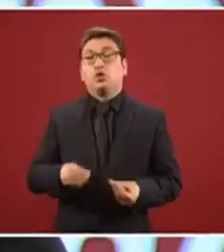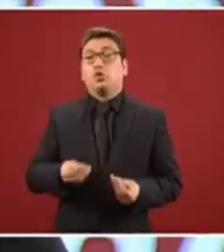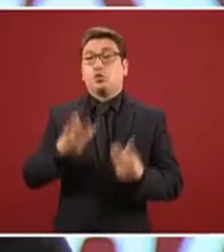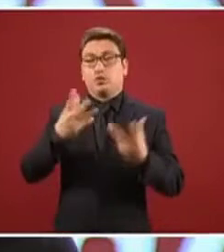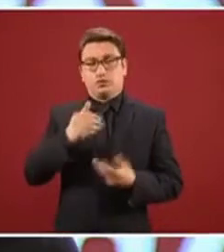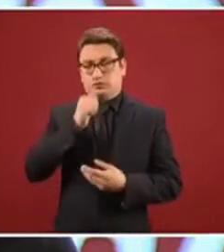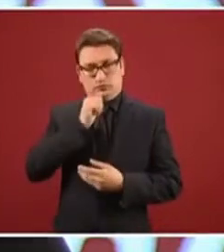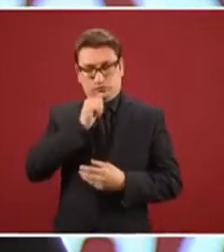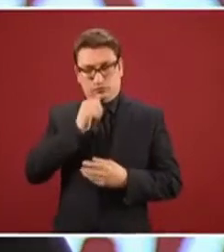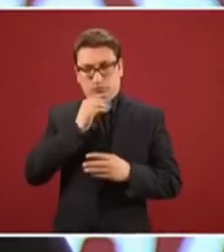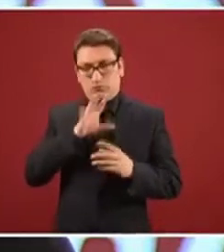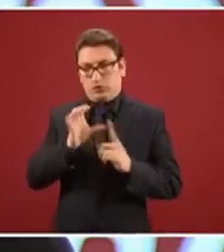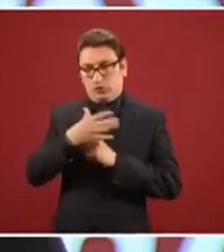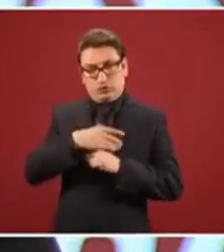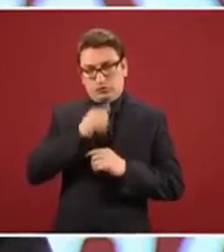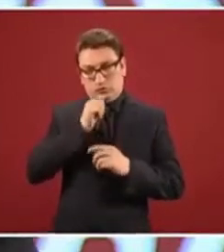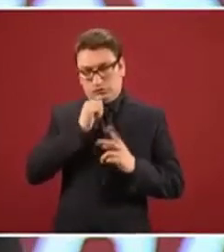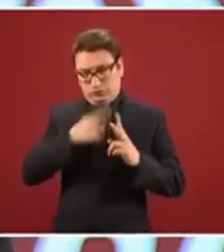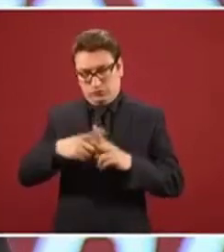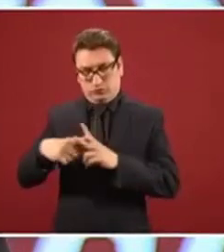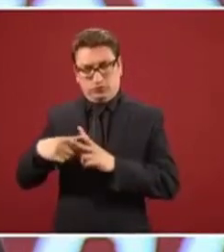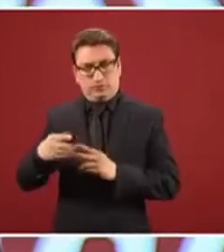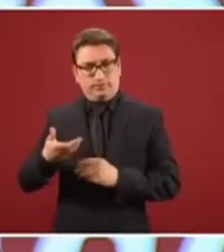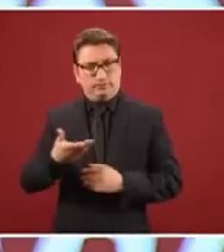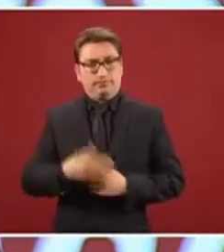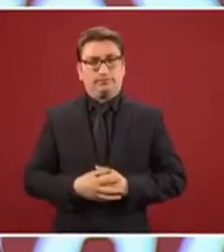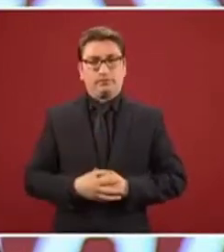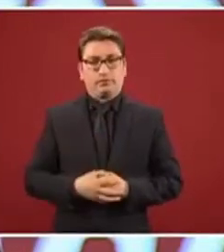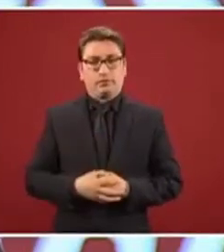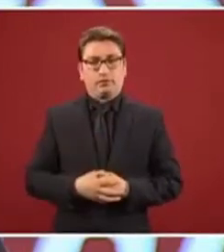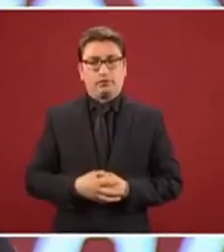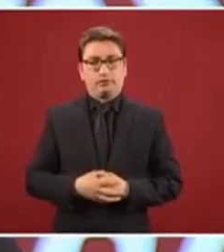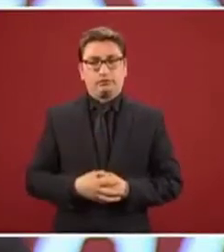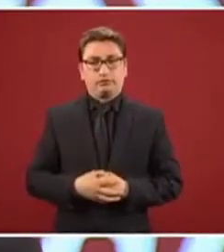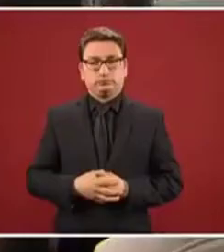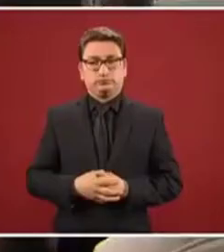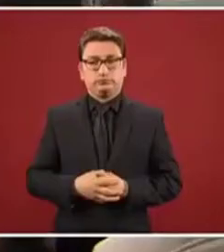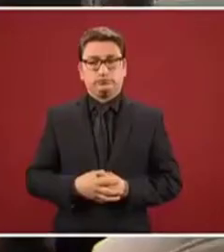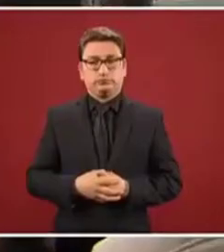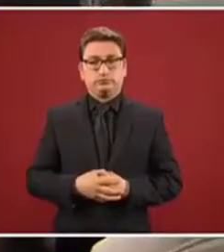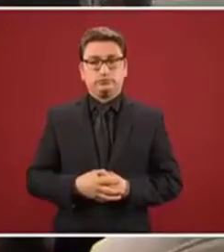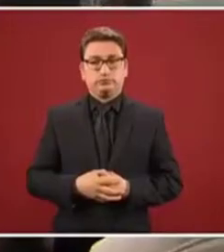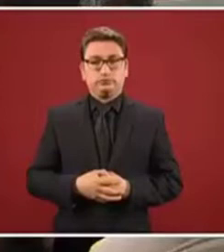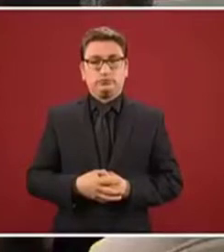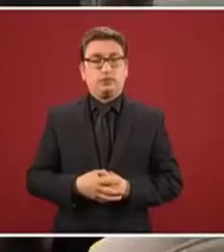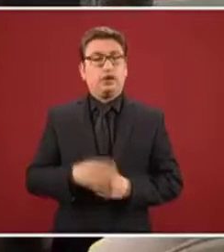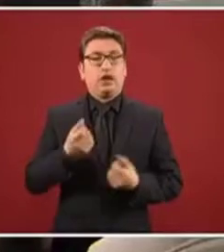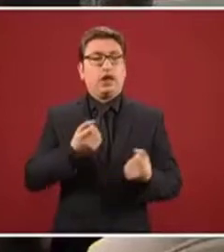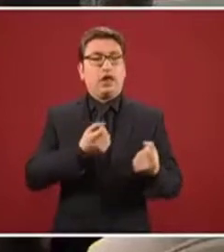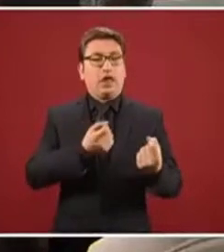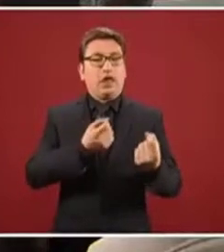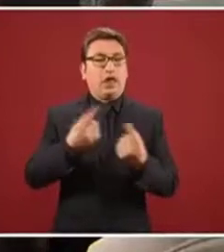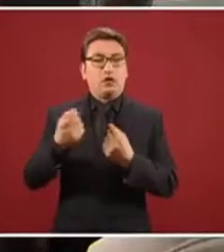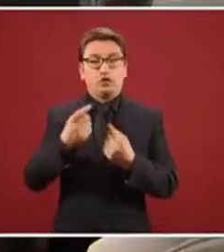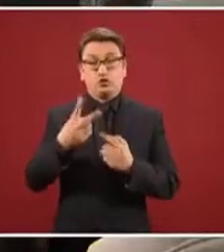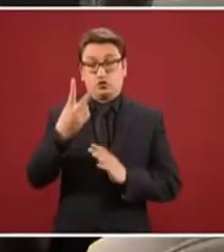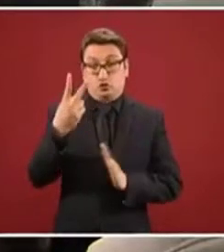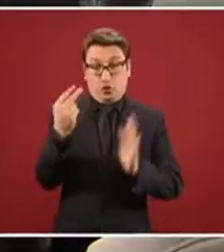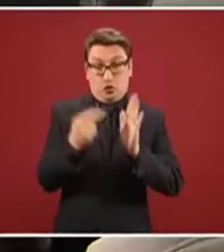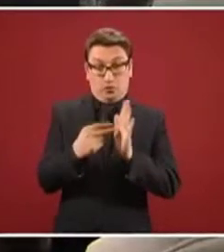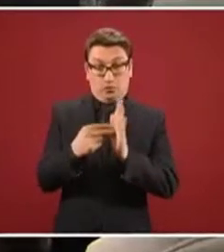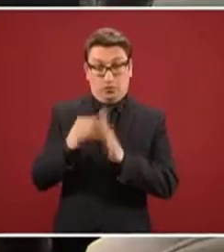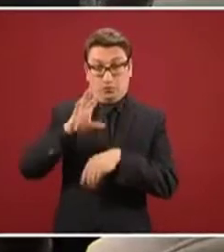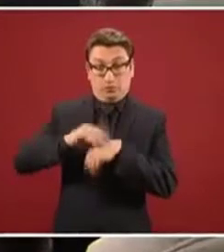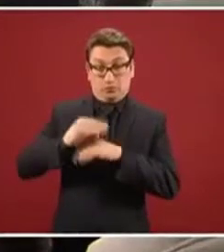porque la comisión tiene que determinarlo. Ah, ok, o sea, simplemente hay no quiere un decir retraso. Que, no quiere decir que solo 2,000